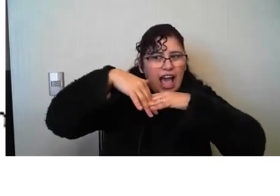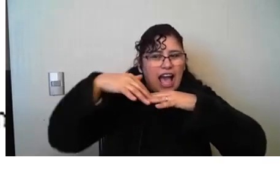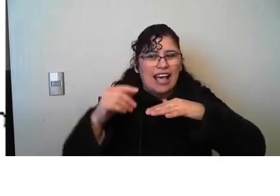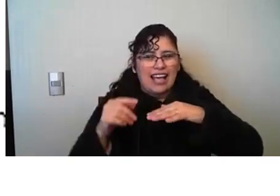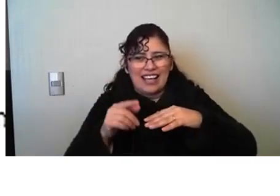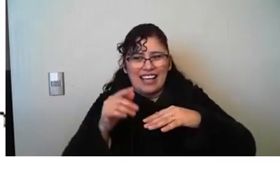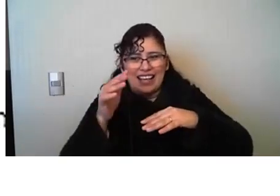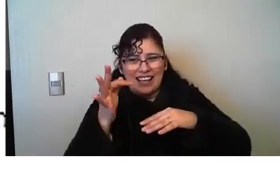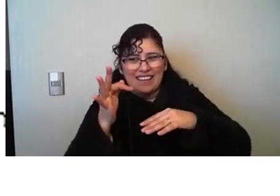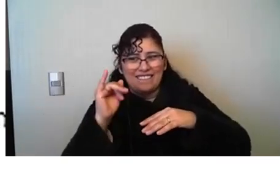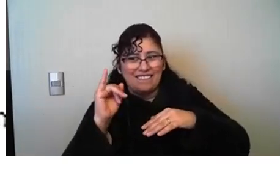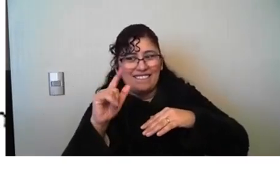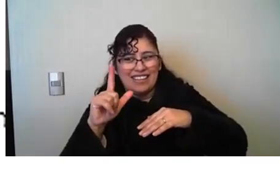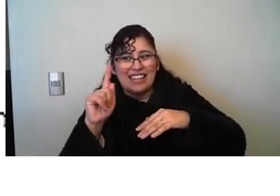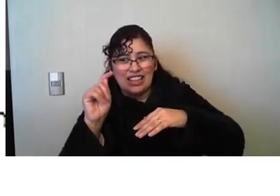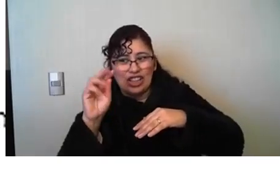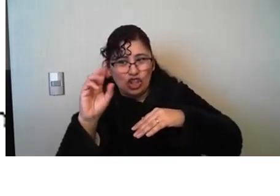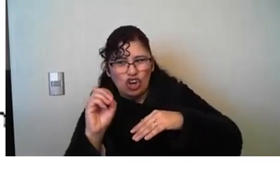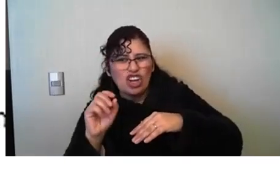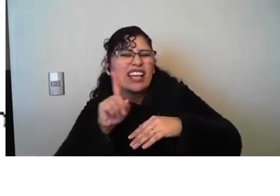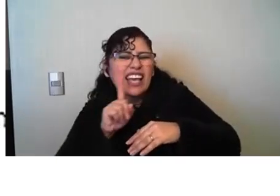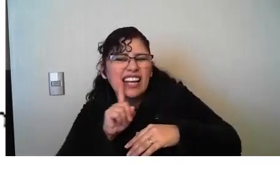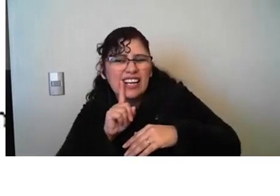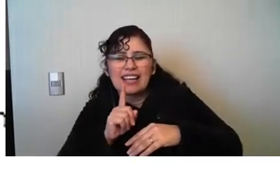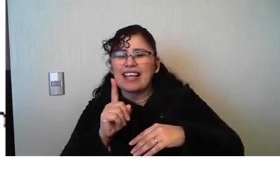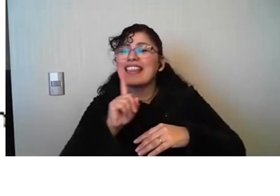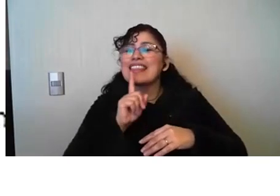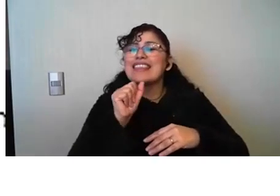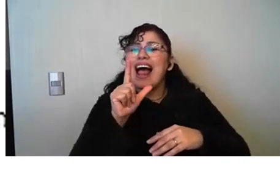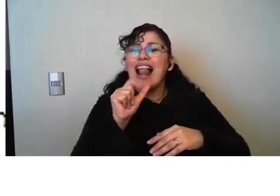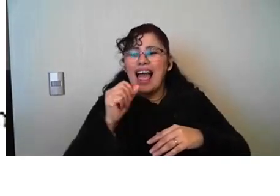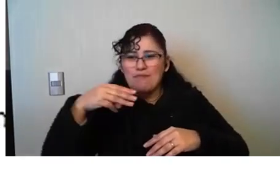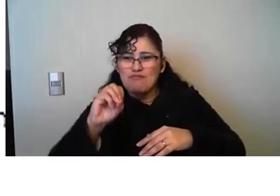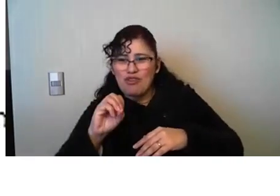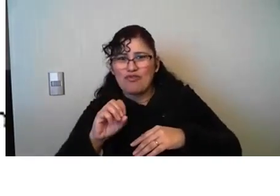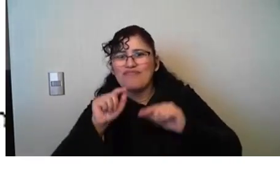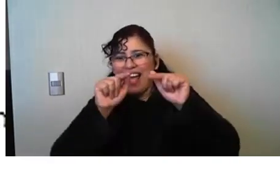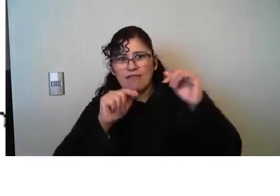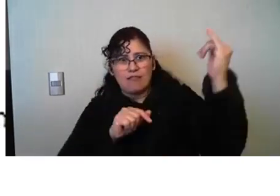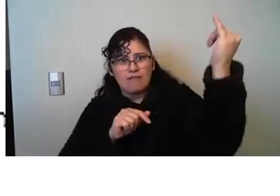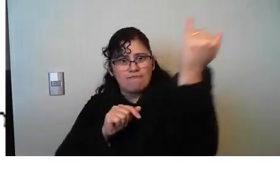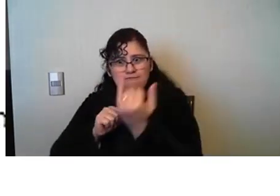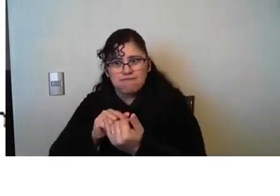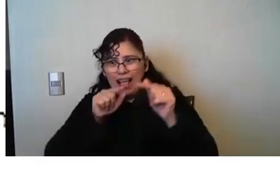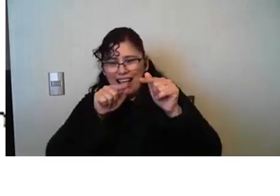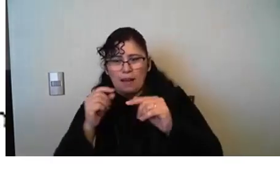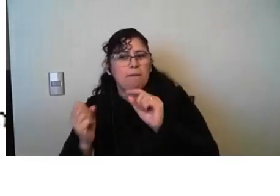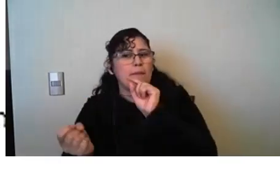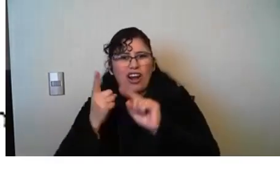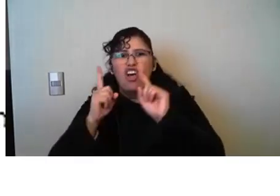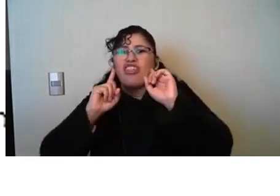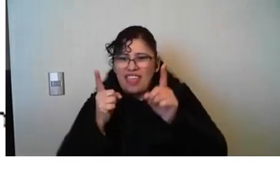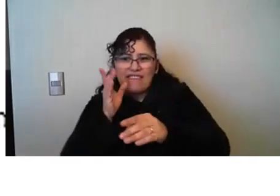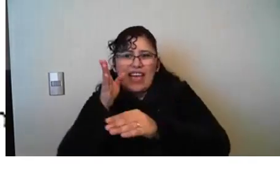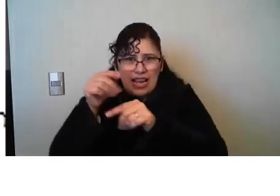el filtro, ¿ya? El tálamo es el único que se conecta con la corteza. La única excepción a